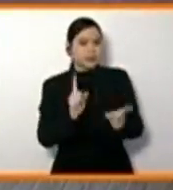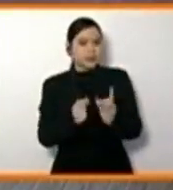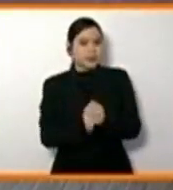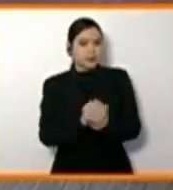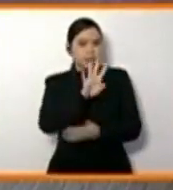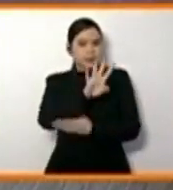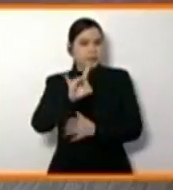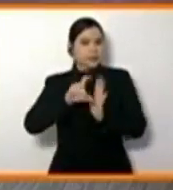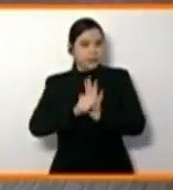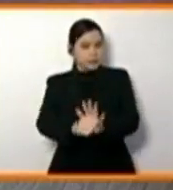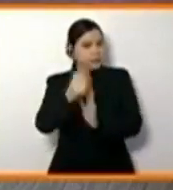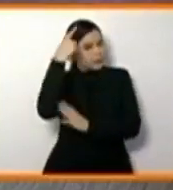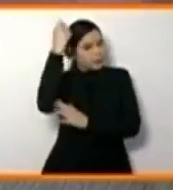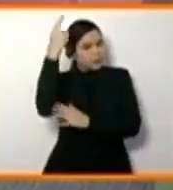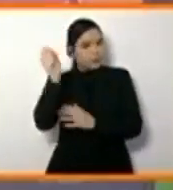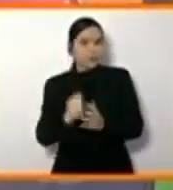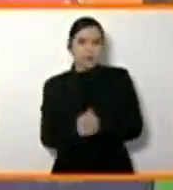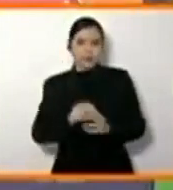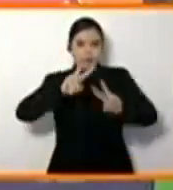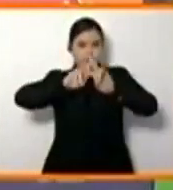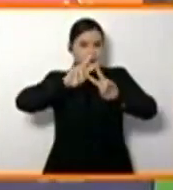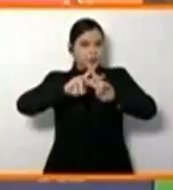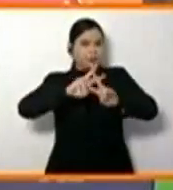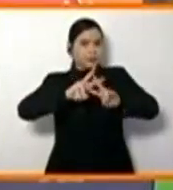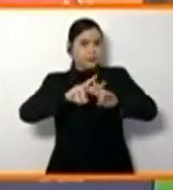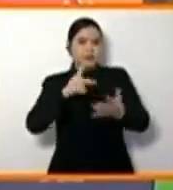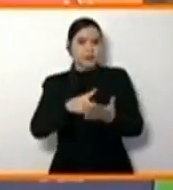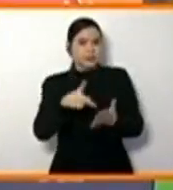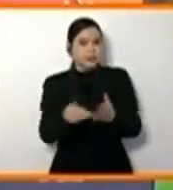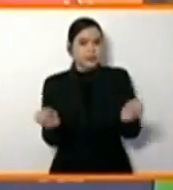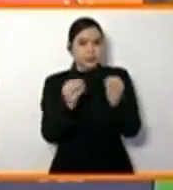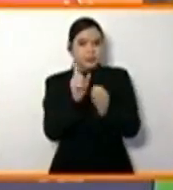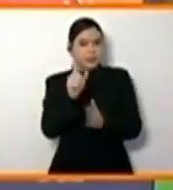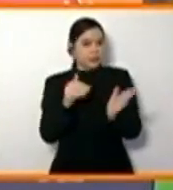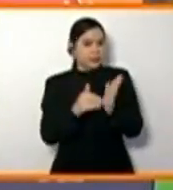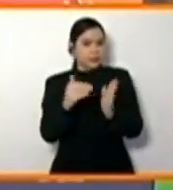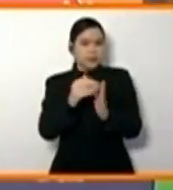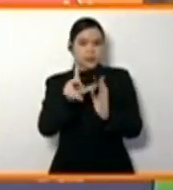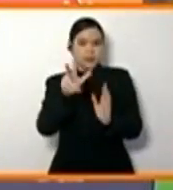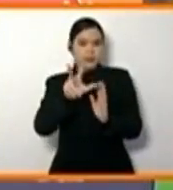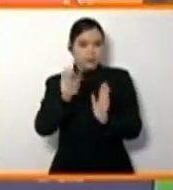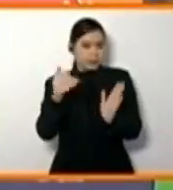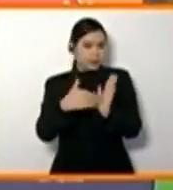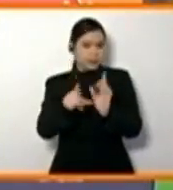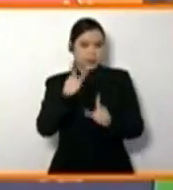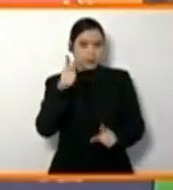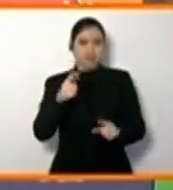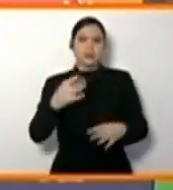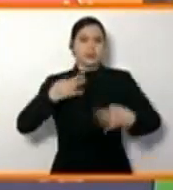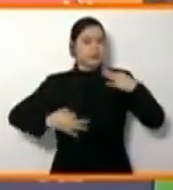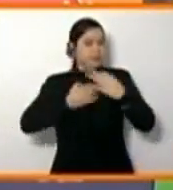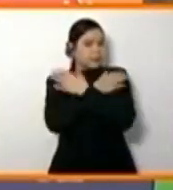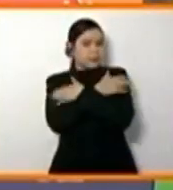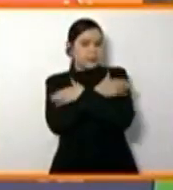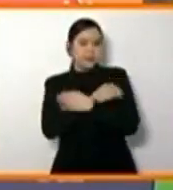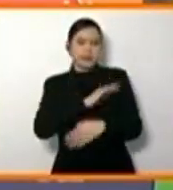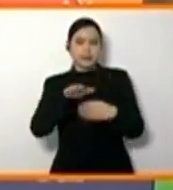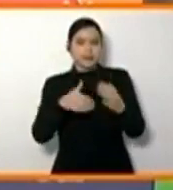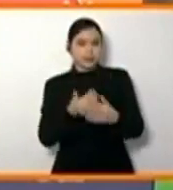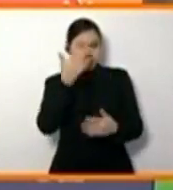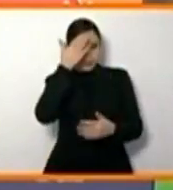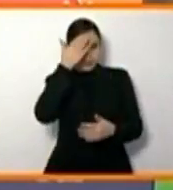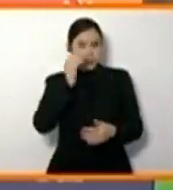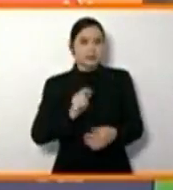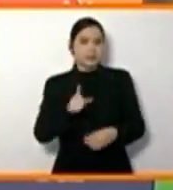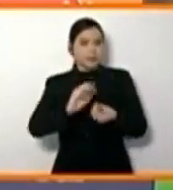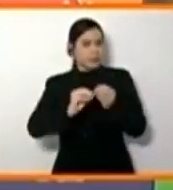el 48 con su símbolo sueños estrella y con su fama 1.300.000 empiras. Muchas felicidades. Acompáñame a